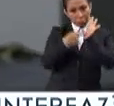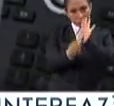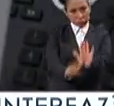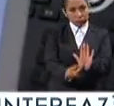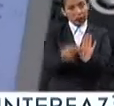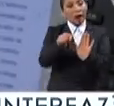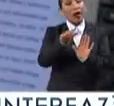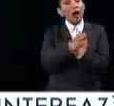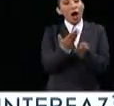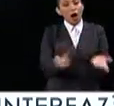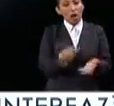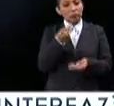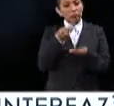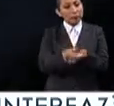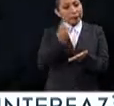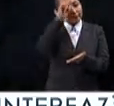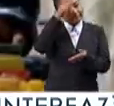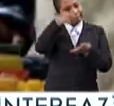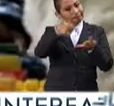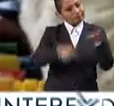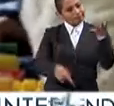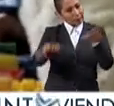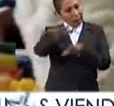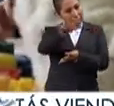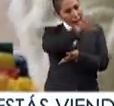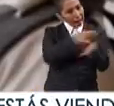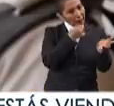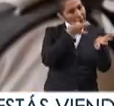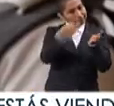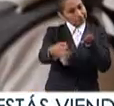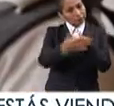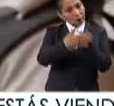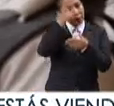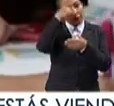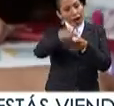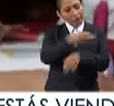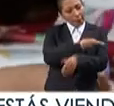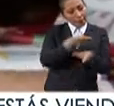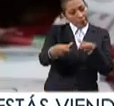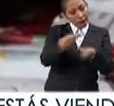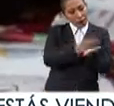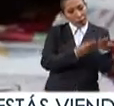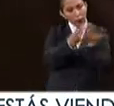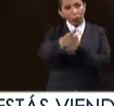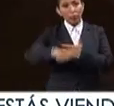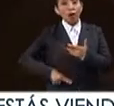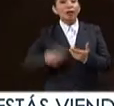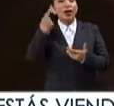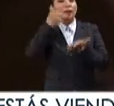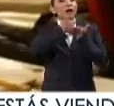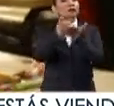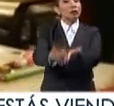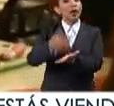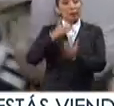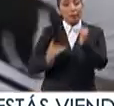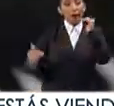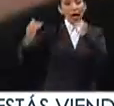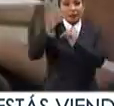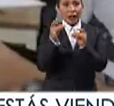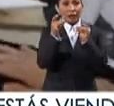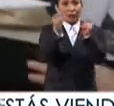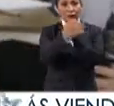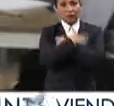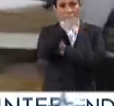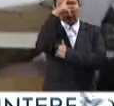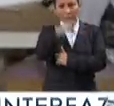ya que ha ofrecido indicadores en diversos ámbitos que han servido para diseñar políticas públicas que contribuyen a elevar la calidad de la